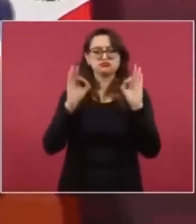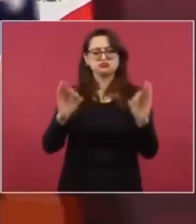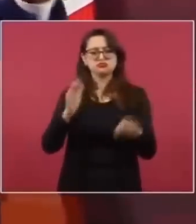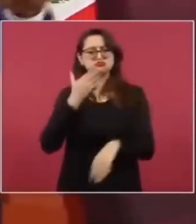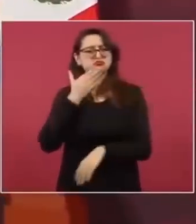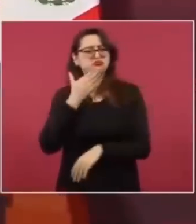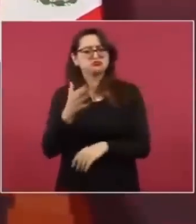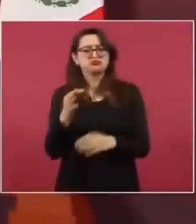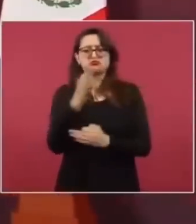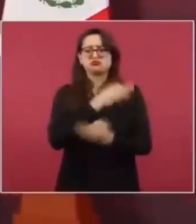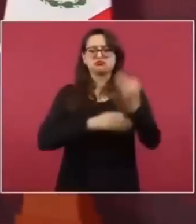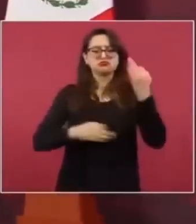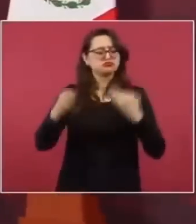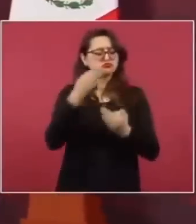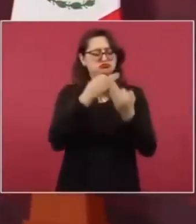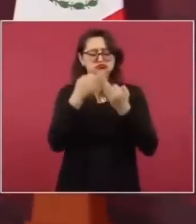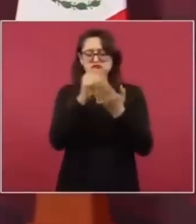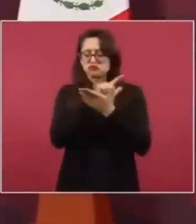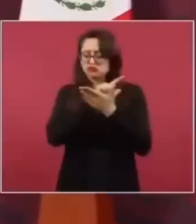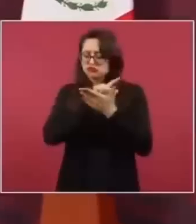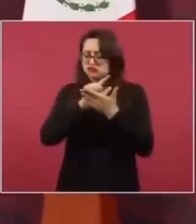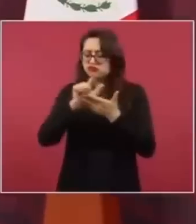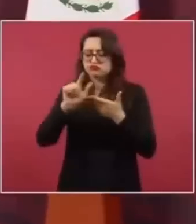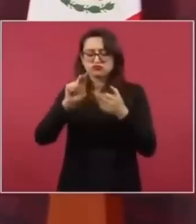normal, limpio.